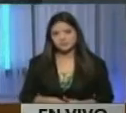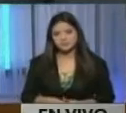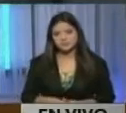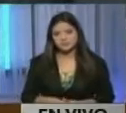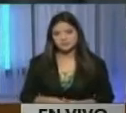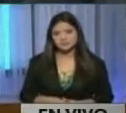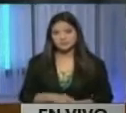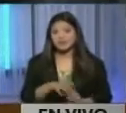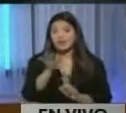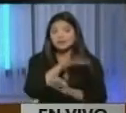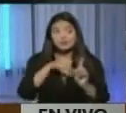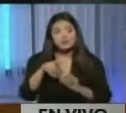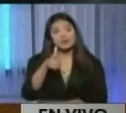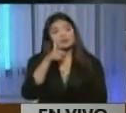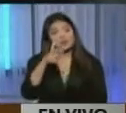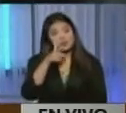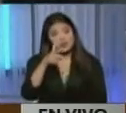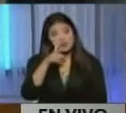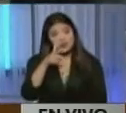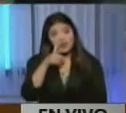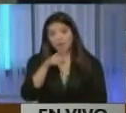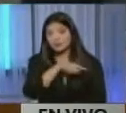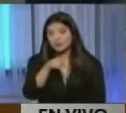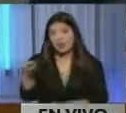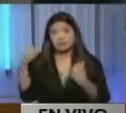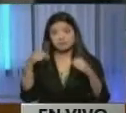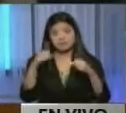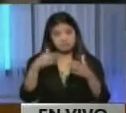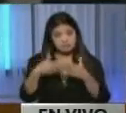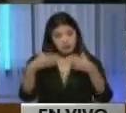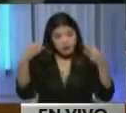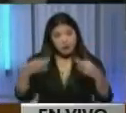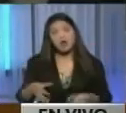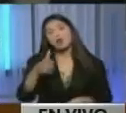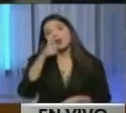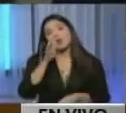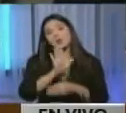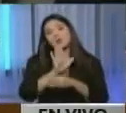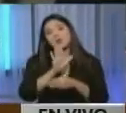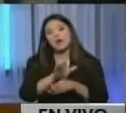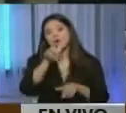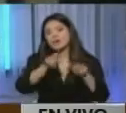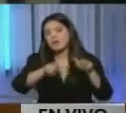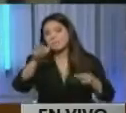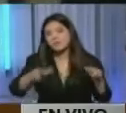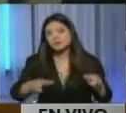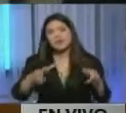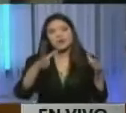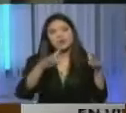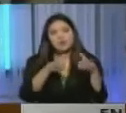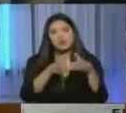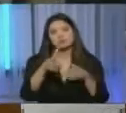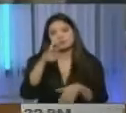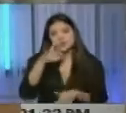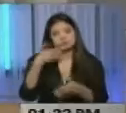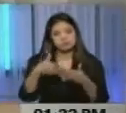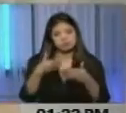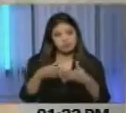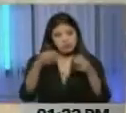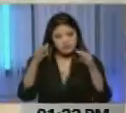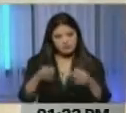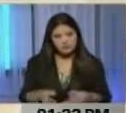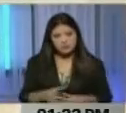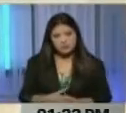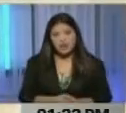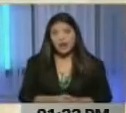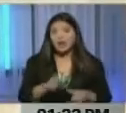Las condiciones de seguridad implementadas garantizarán la protección de los integrantes del equipo de monitoreo y verificación,